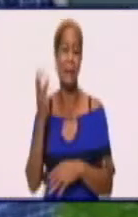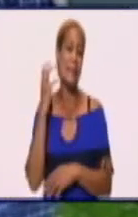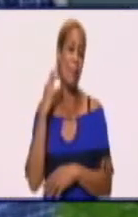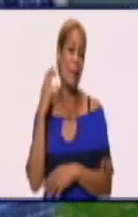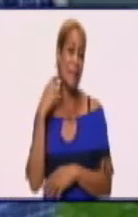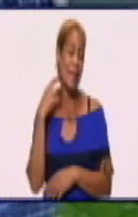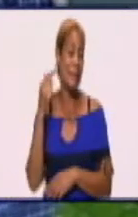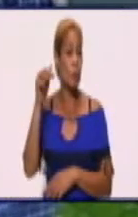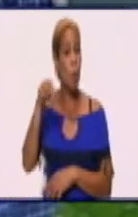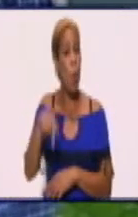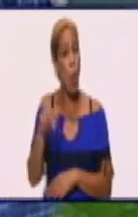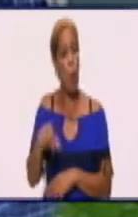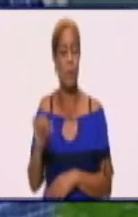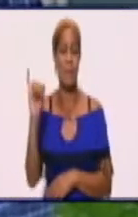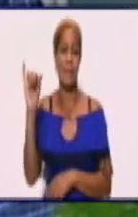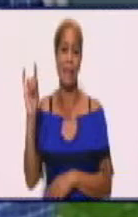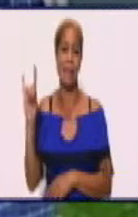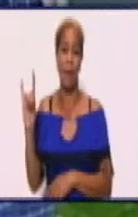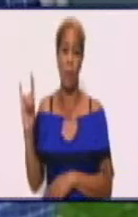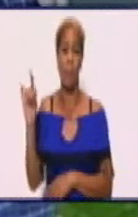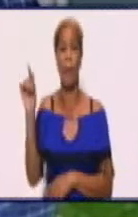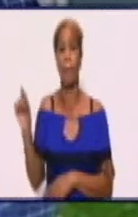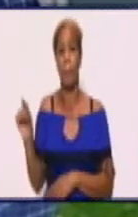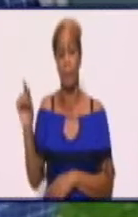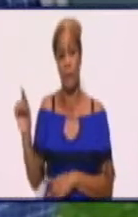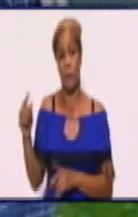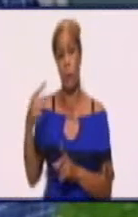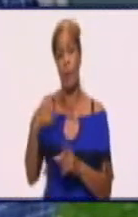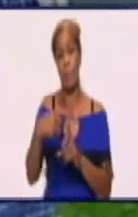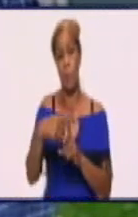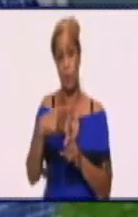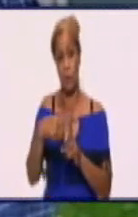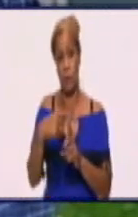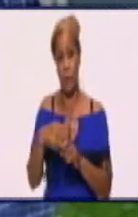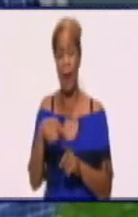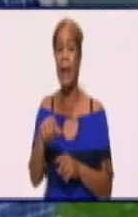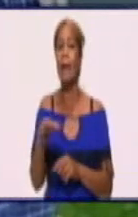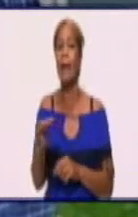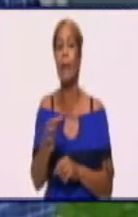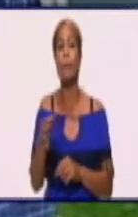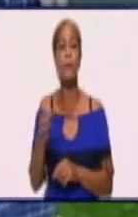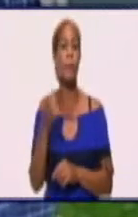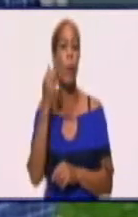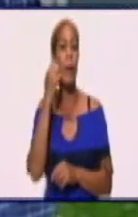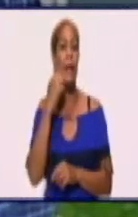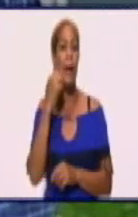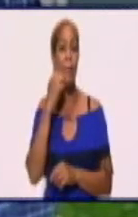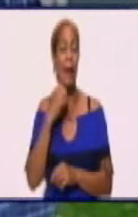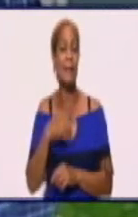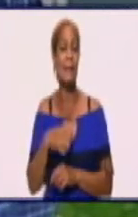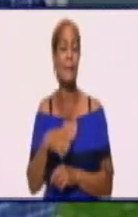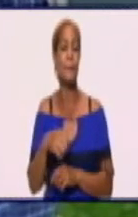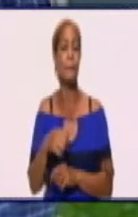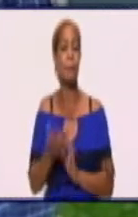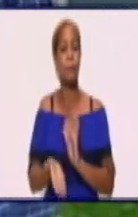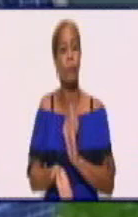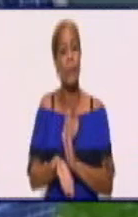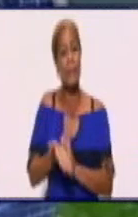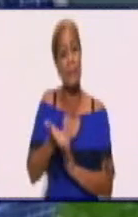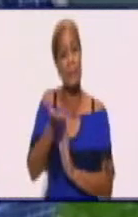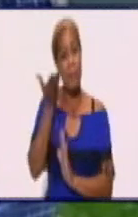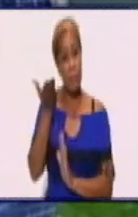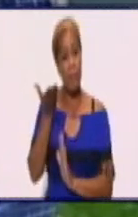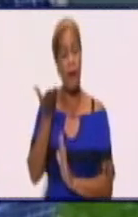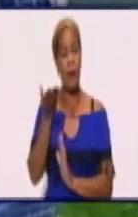reporta 69 casos, es el municipio que más alto número tiene en las últimas 24 horas, pero en